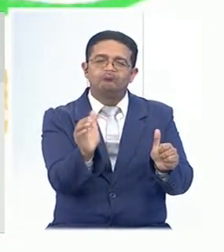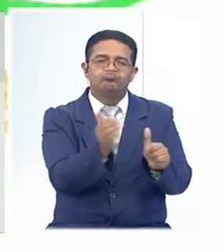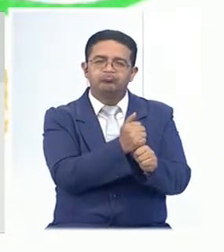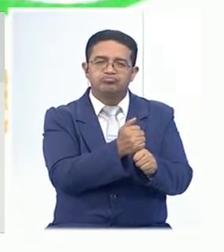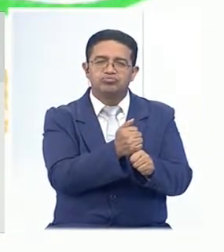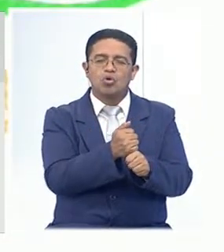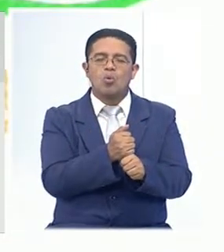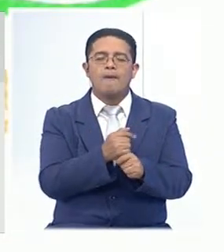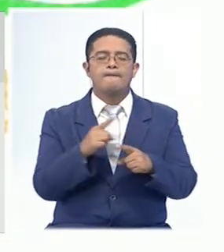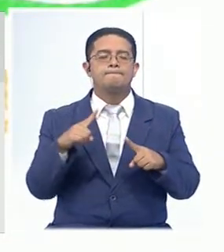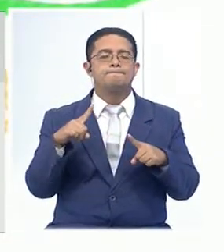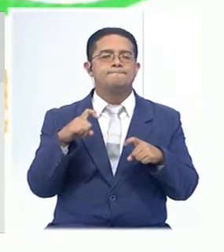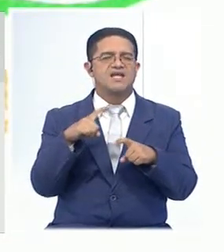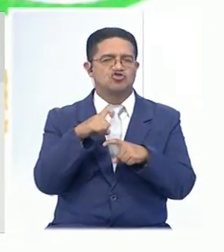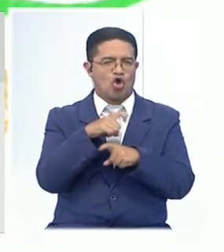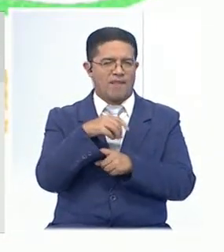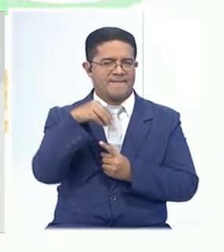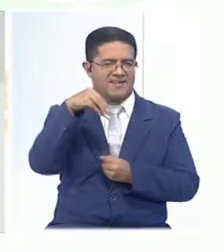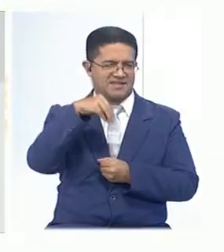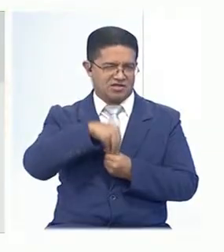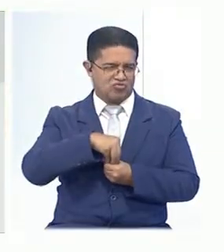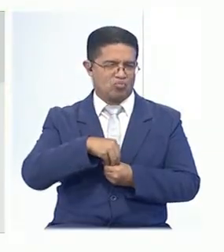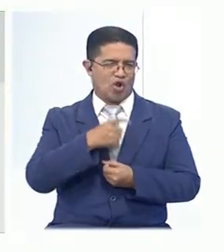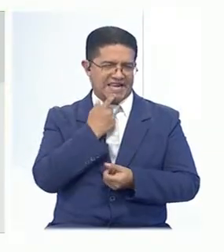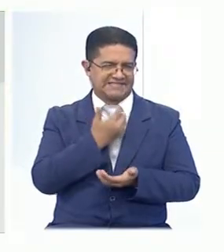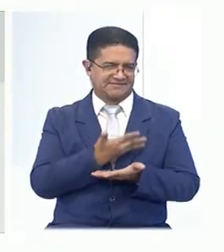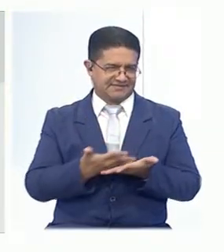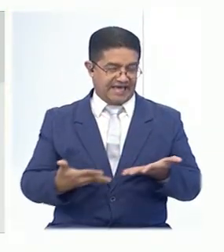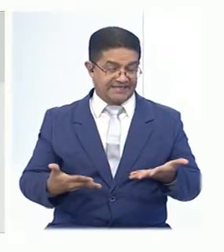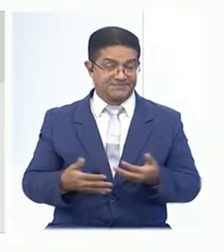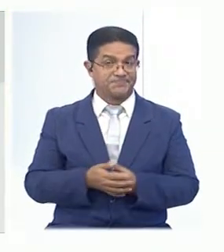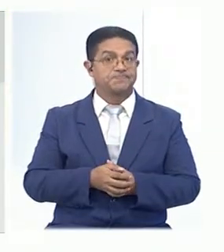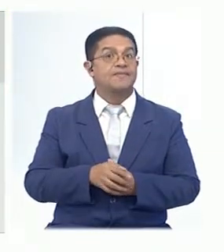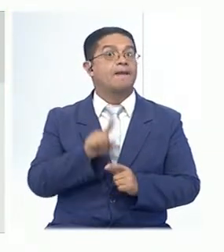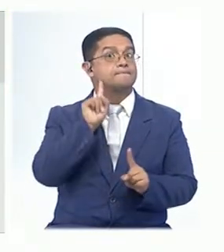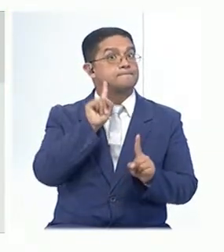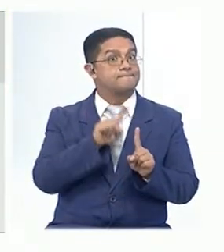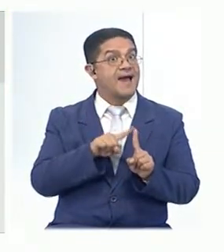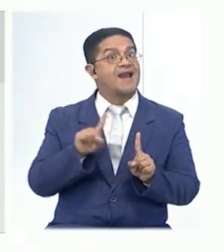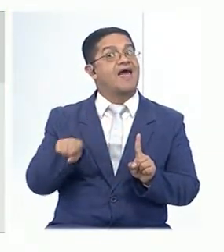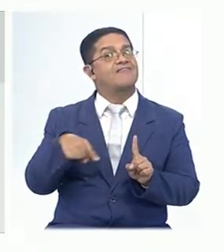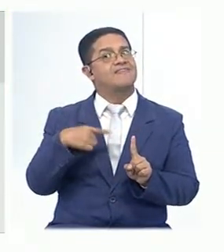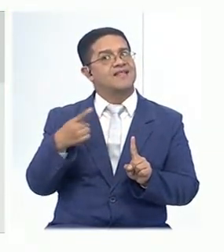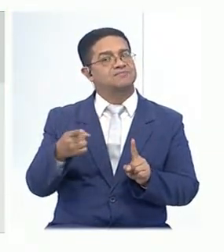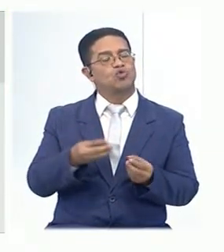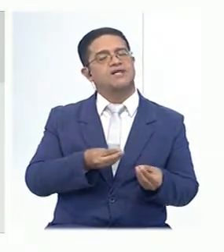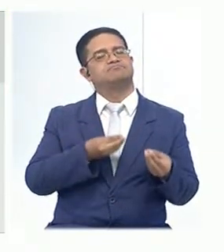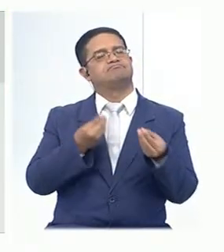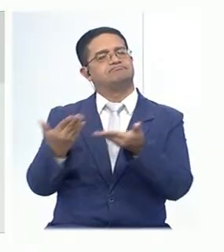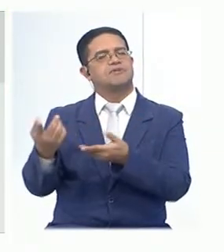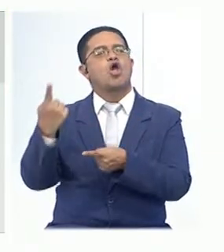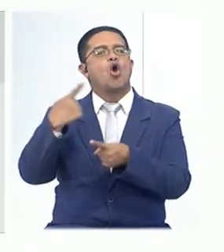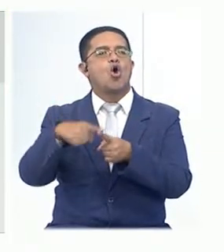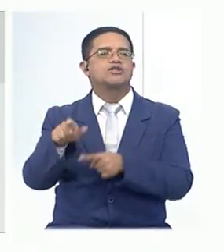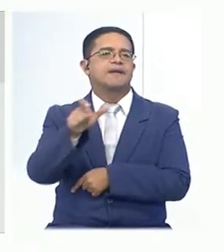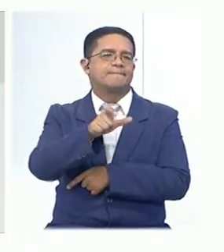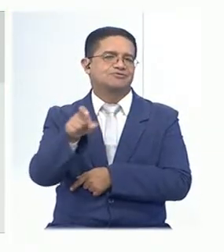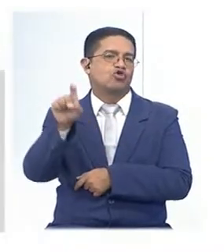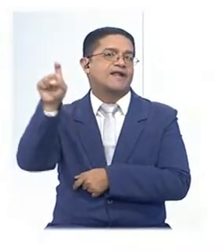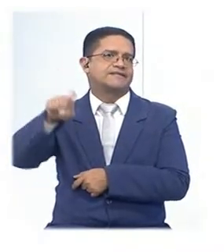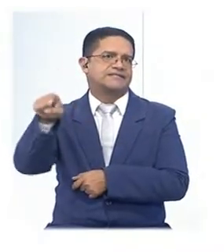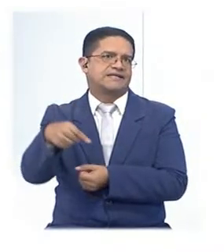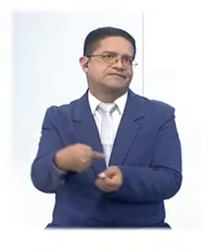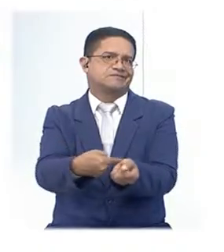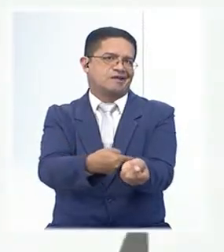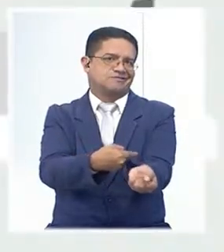los microorganismos infecciosos que pueden contener, para posteriormente ser usada sin riesgos en los pacientes que lo